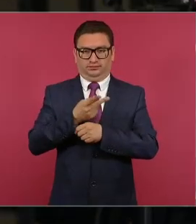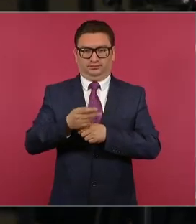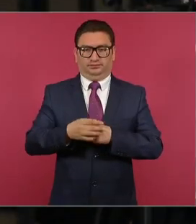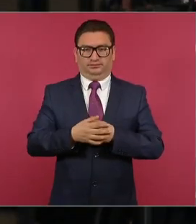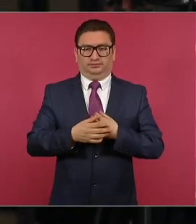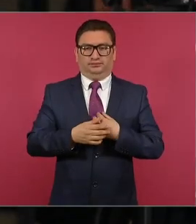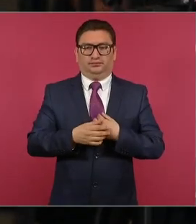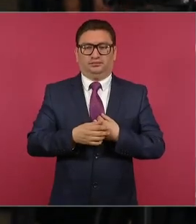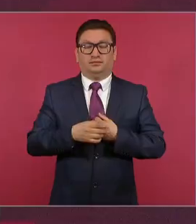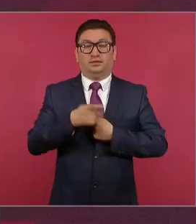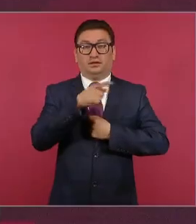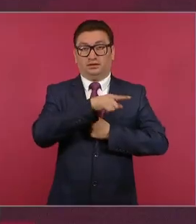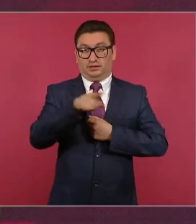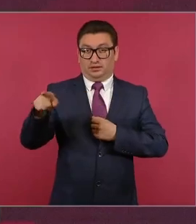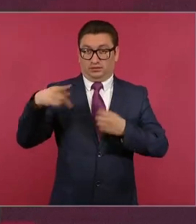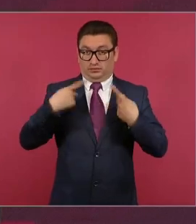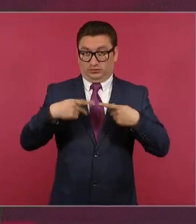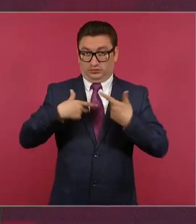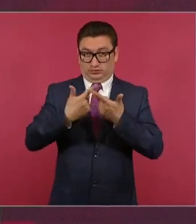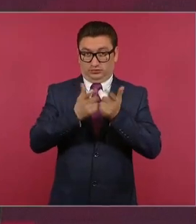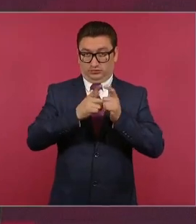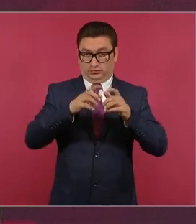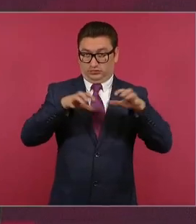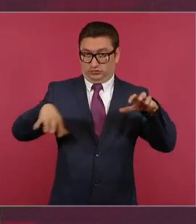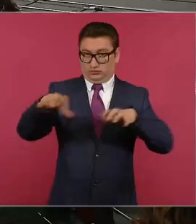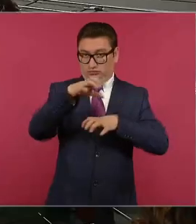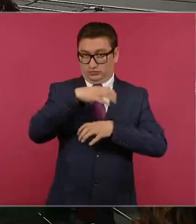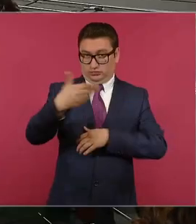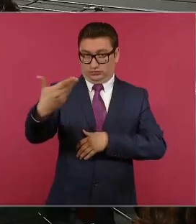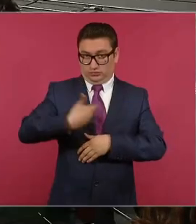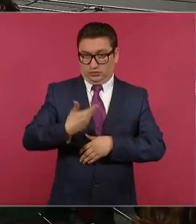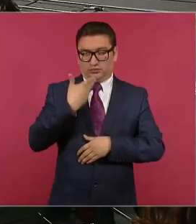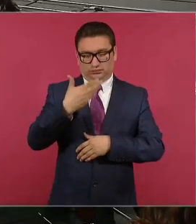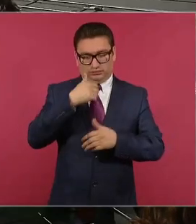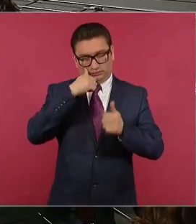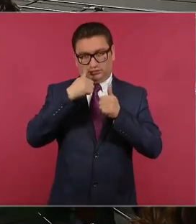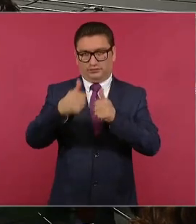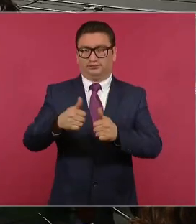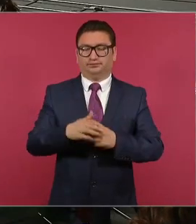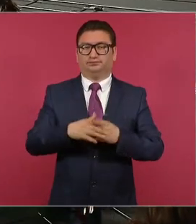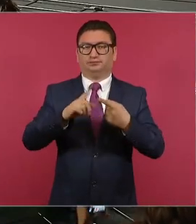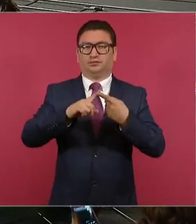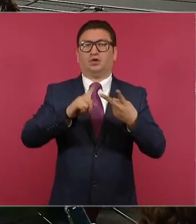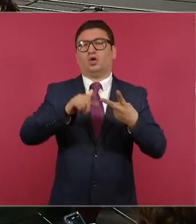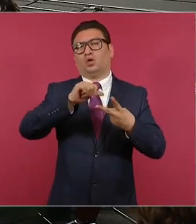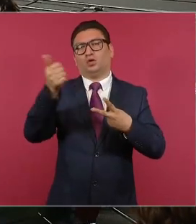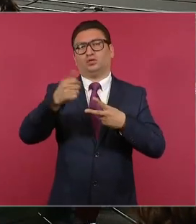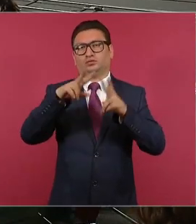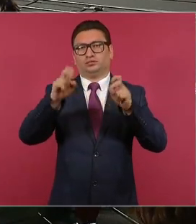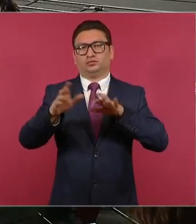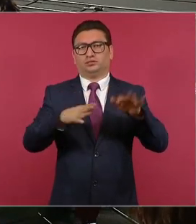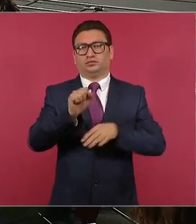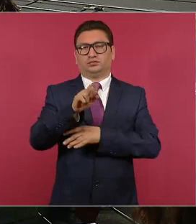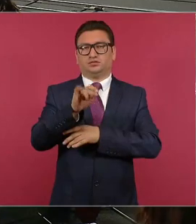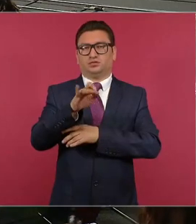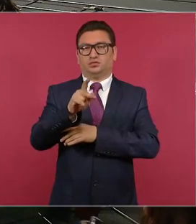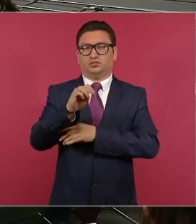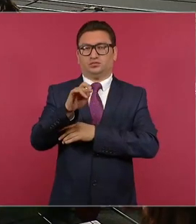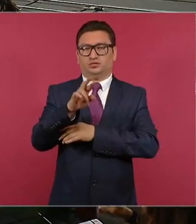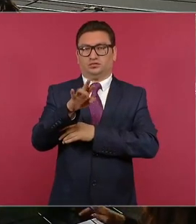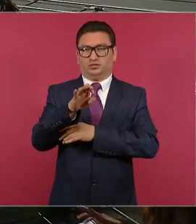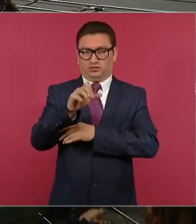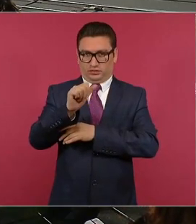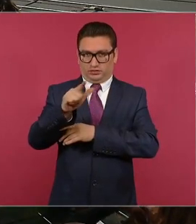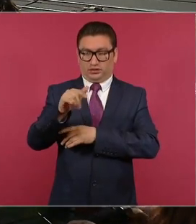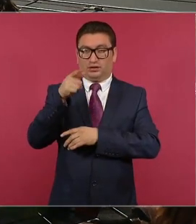asunto, la petición de estas comunidades. Sí, muchas gracias, presidente. En otro tema, Saúl Monreal, presidente Fresnillo, que